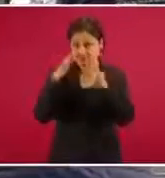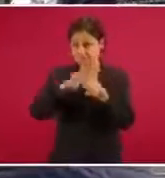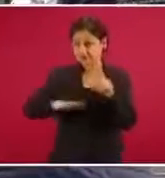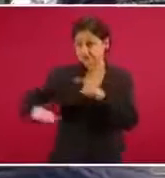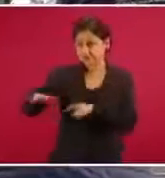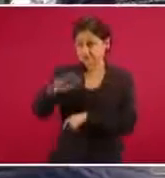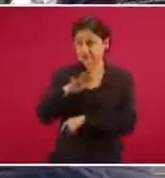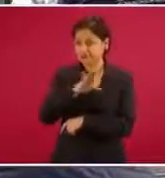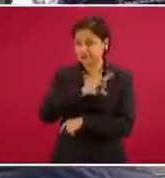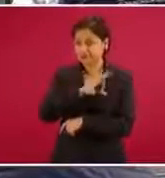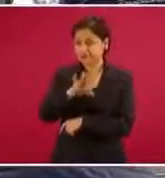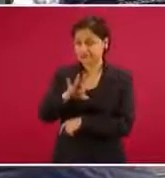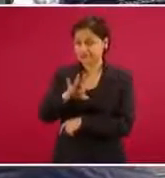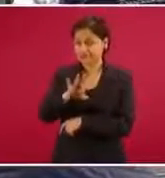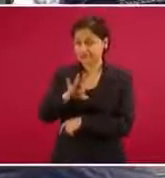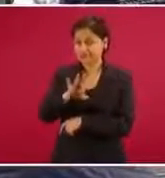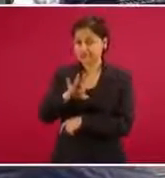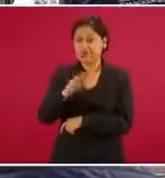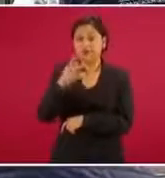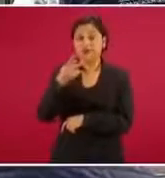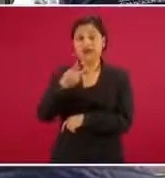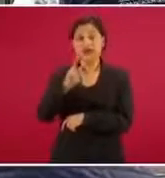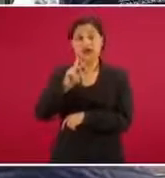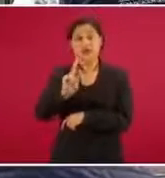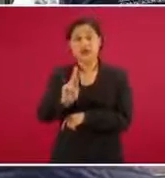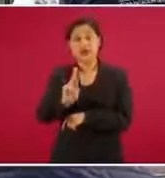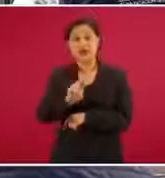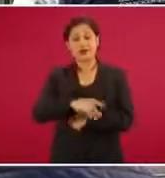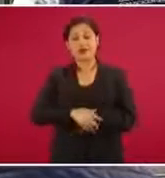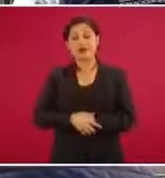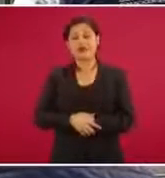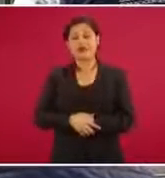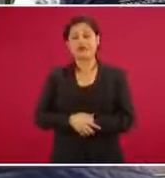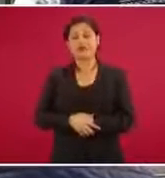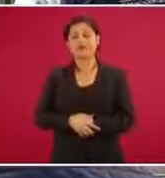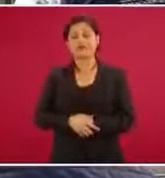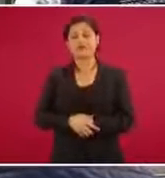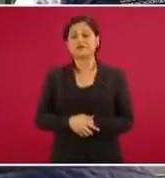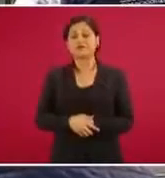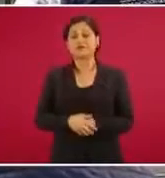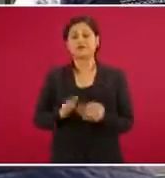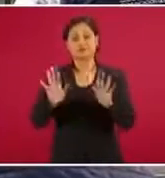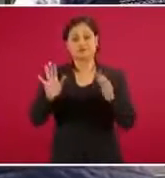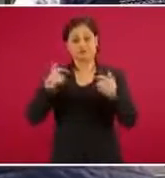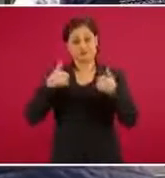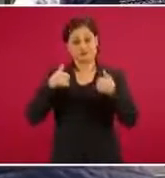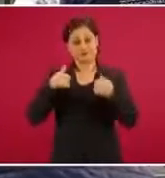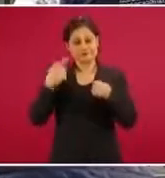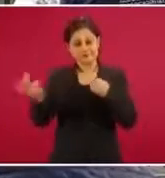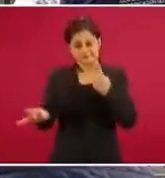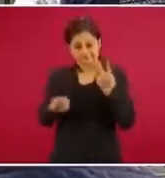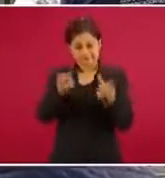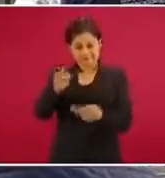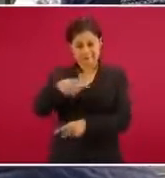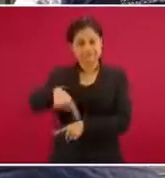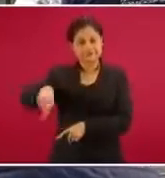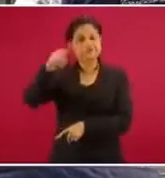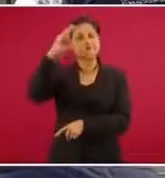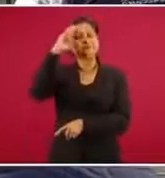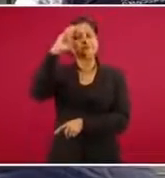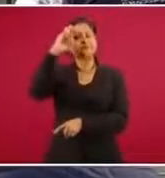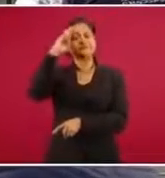no solo con eso cómo se explican ustedes y teníamos en